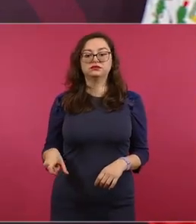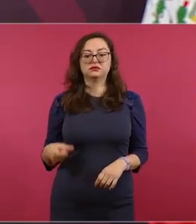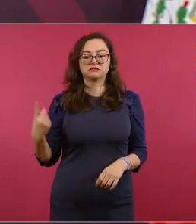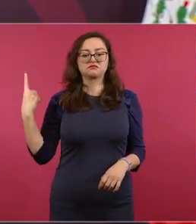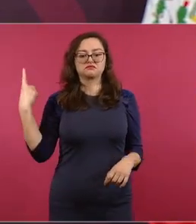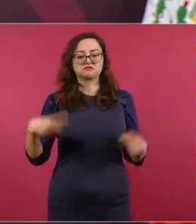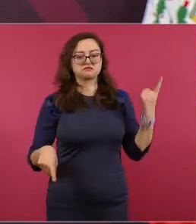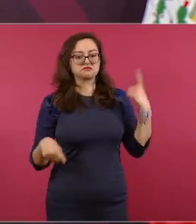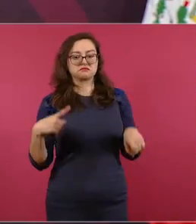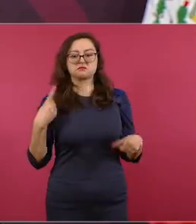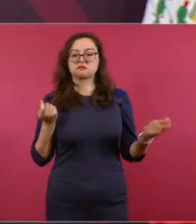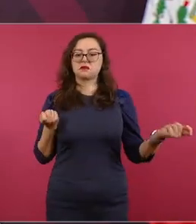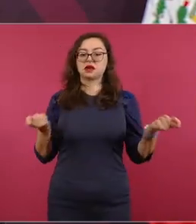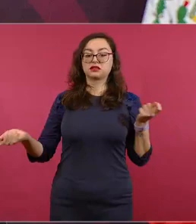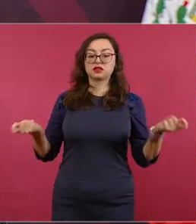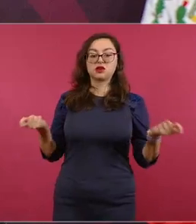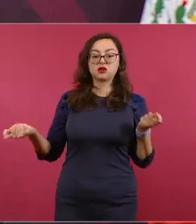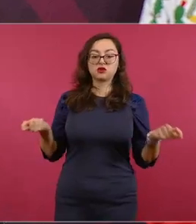los de las